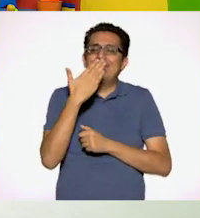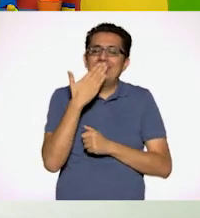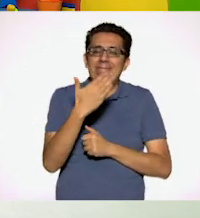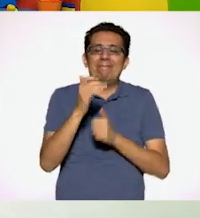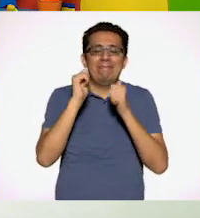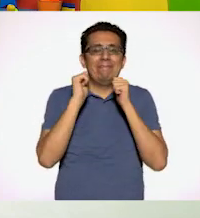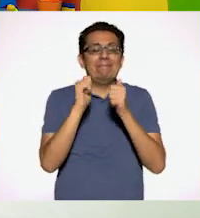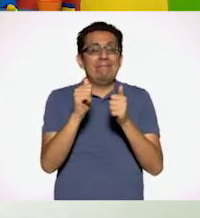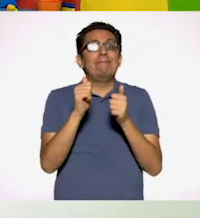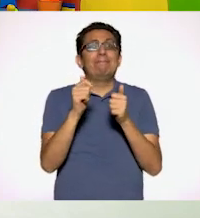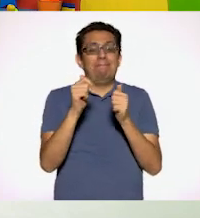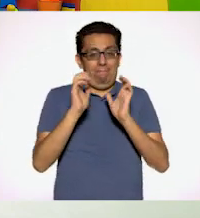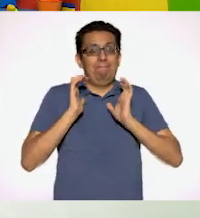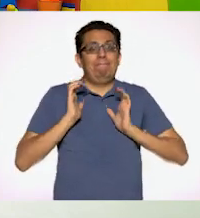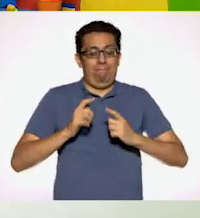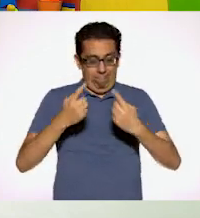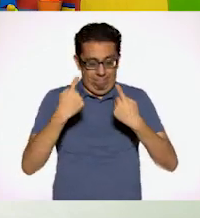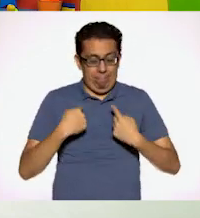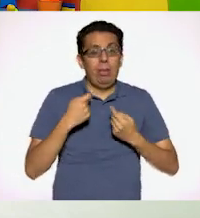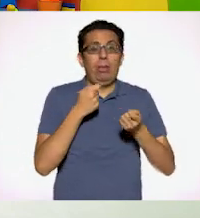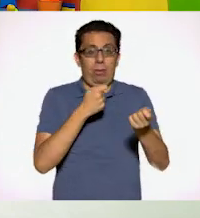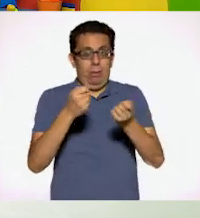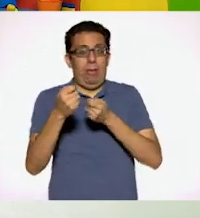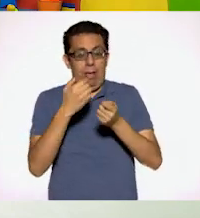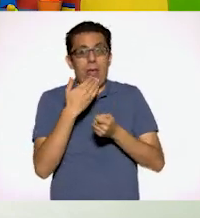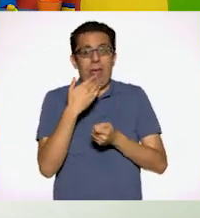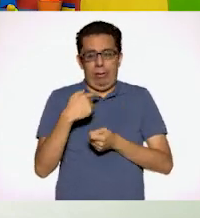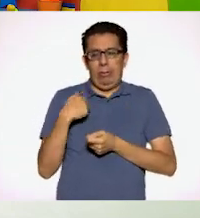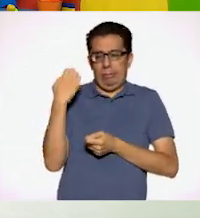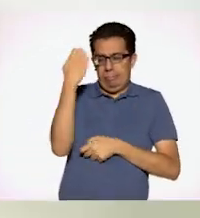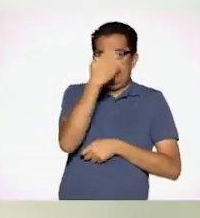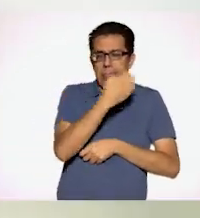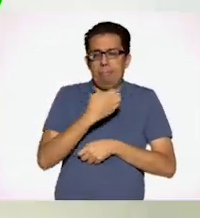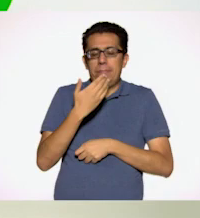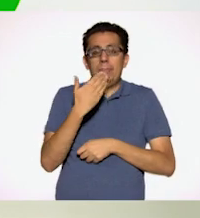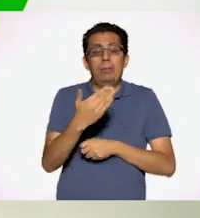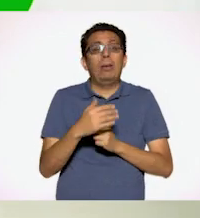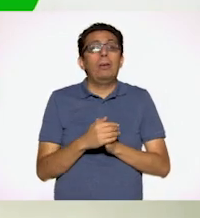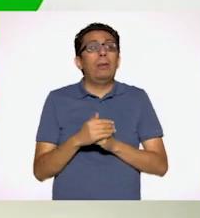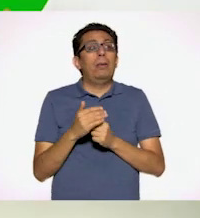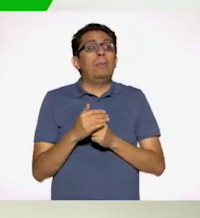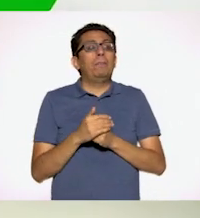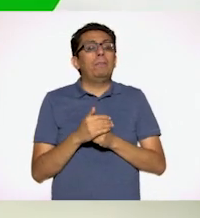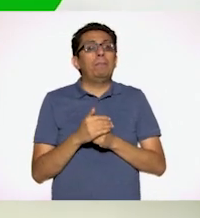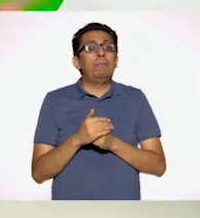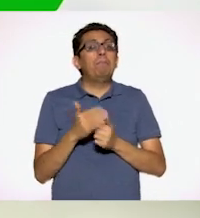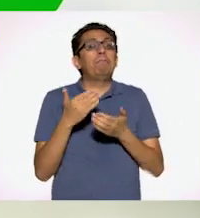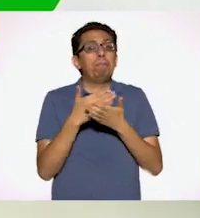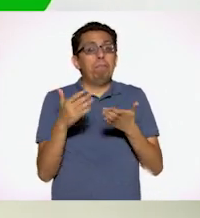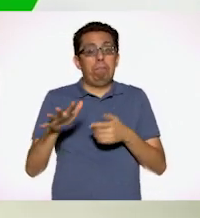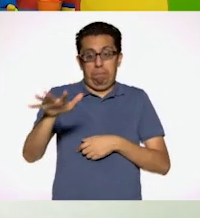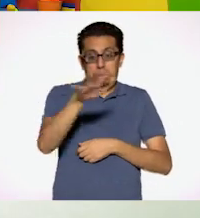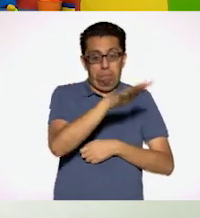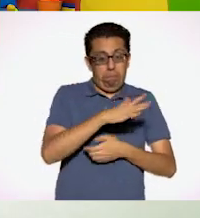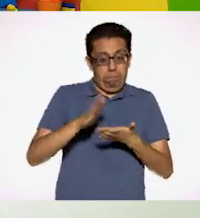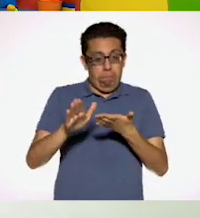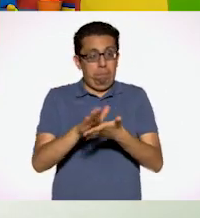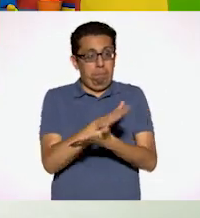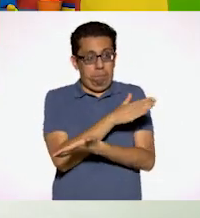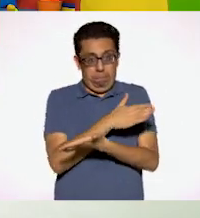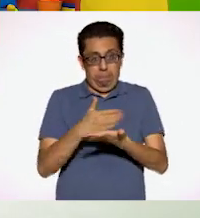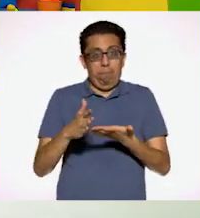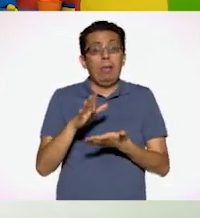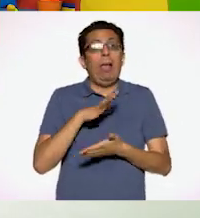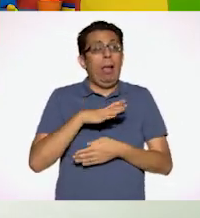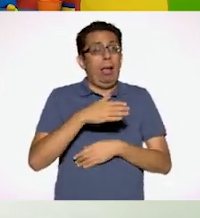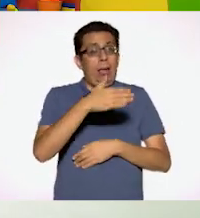¡Excelente! Estás controlando bien tu cuerpo. Eso es lo que quería observar. Ahora vamos a dividir nuestro espacio. Ya vimos que hay una línea